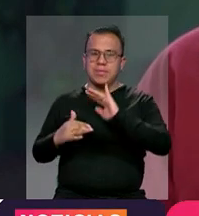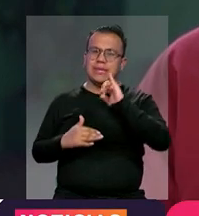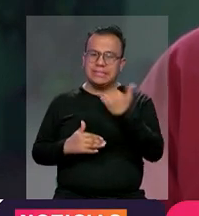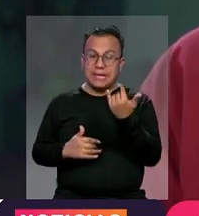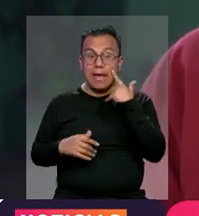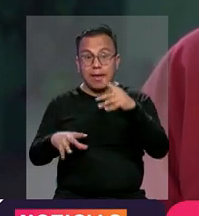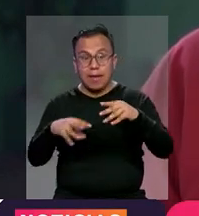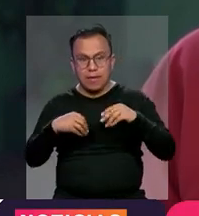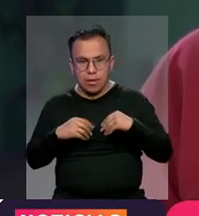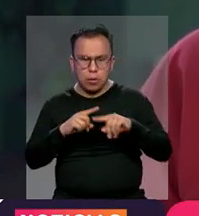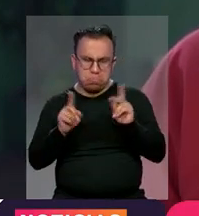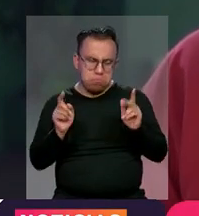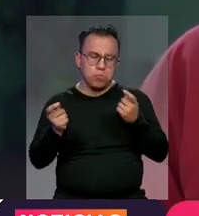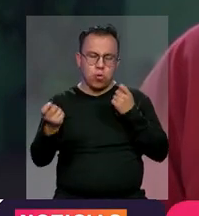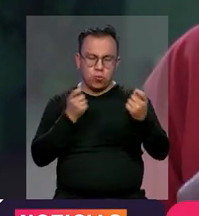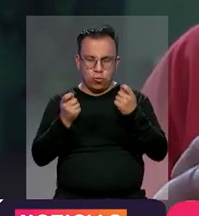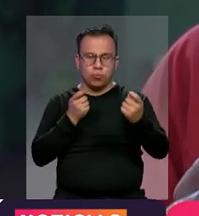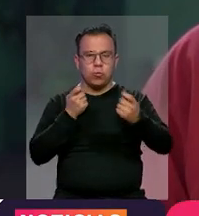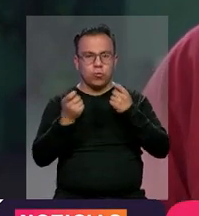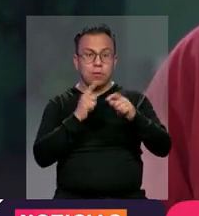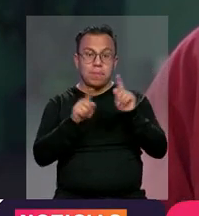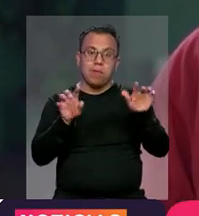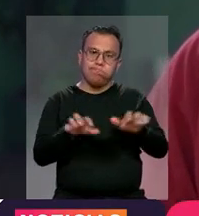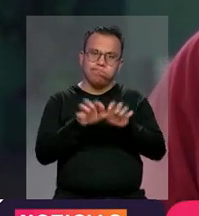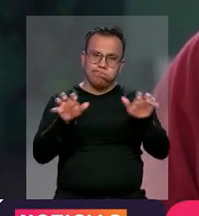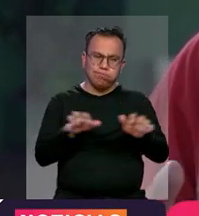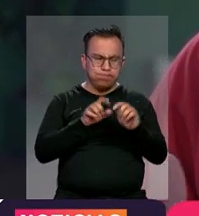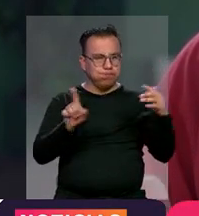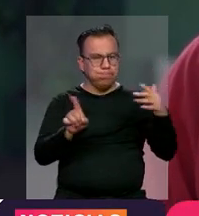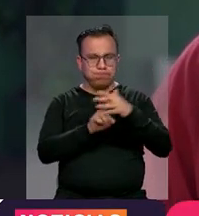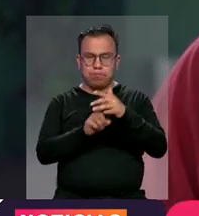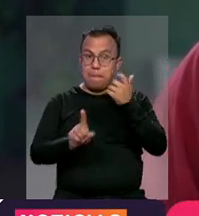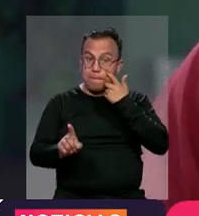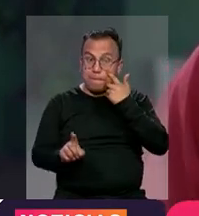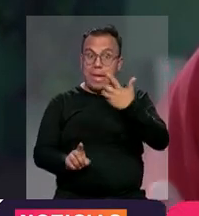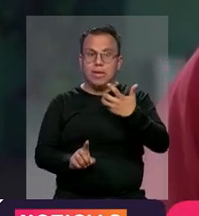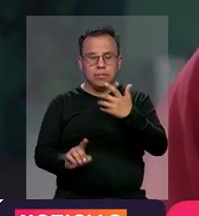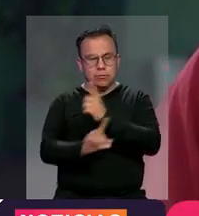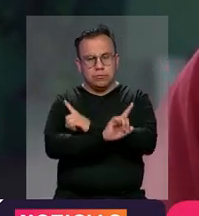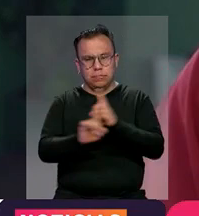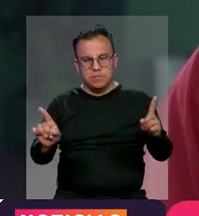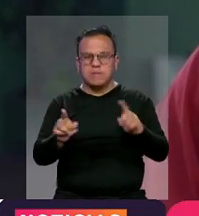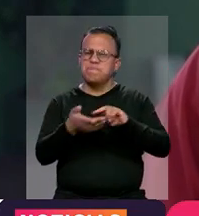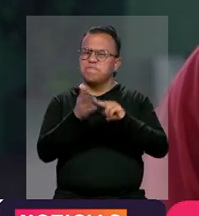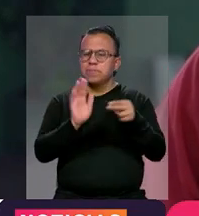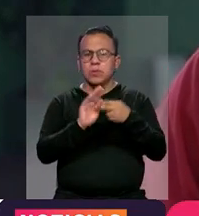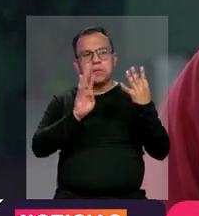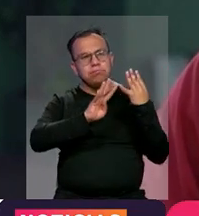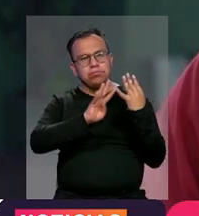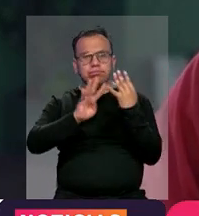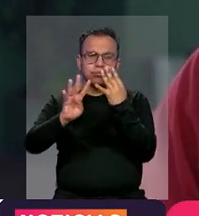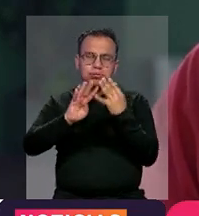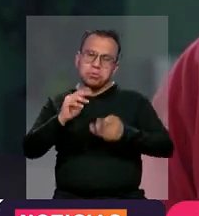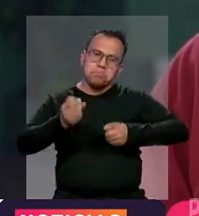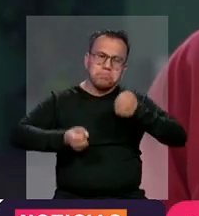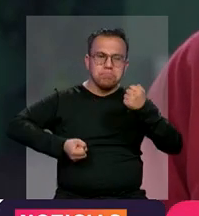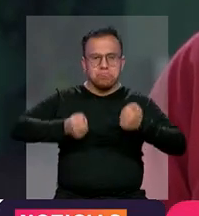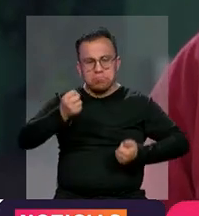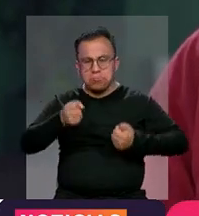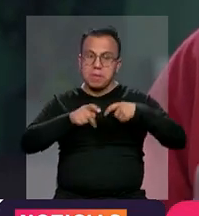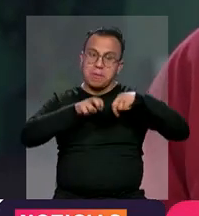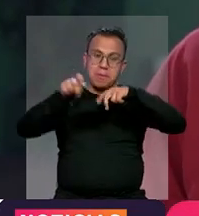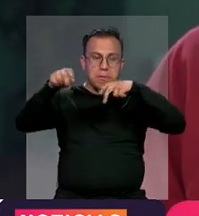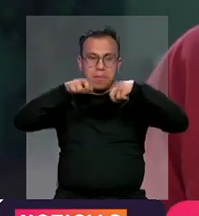está permitido de manera controlada, con actividades que no generen alto impacto. Estamos hablando de caminatas ecológicas,